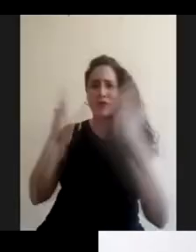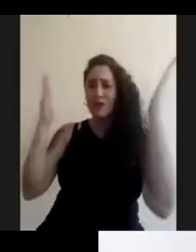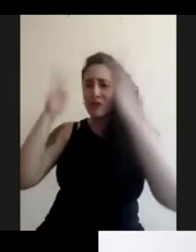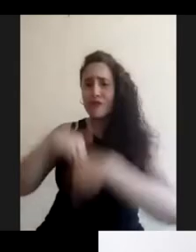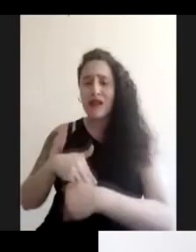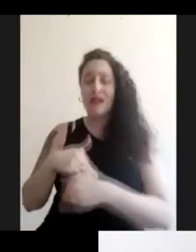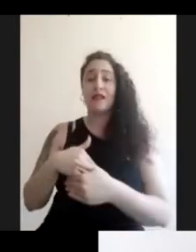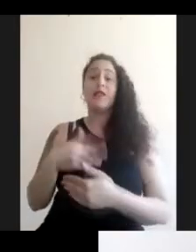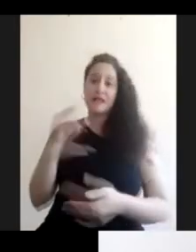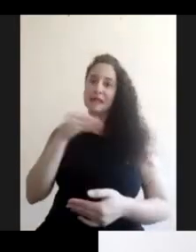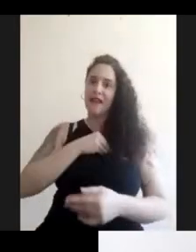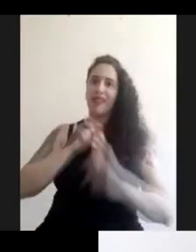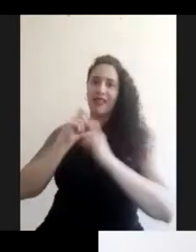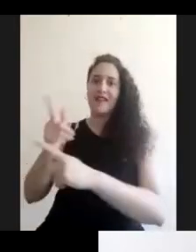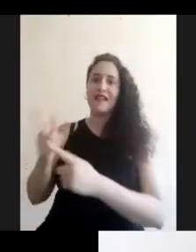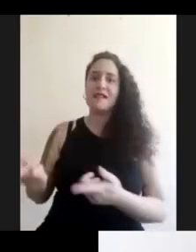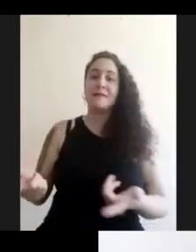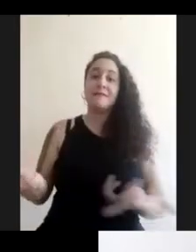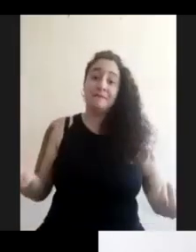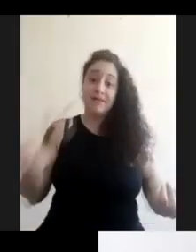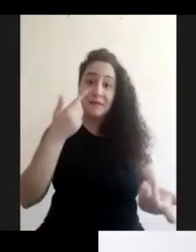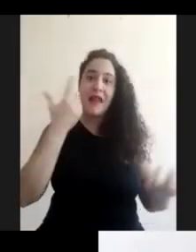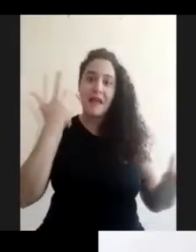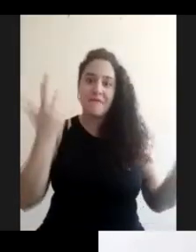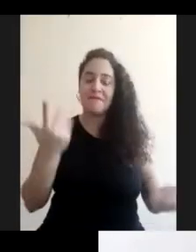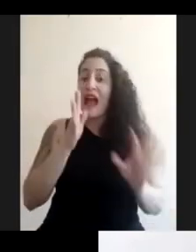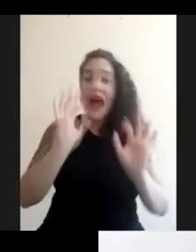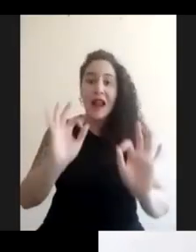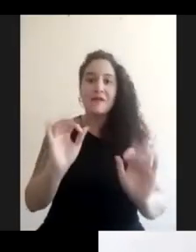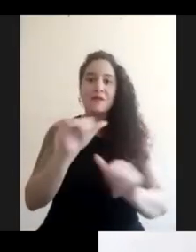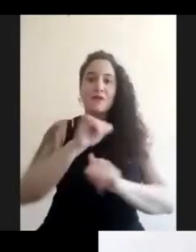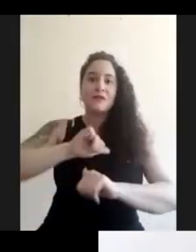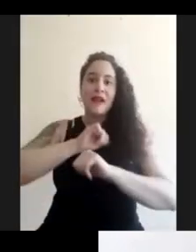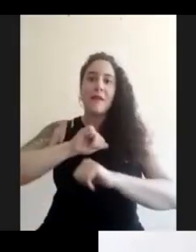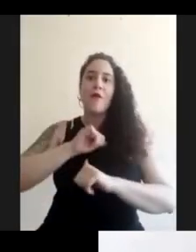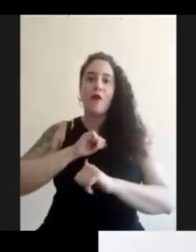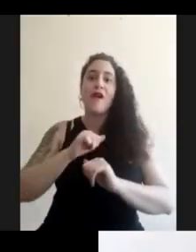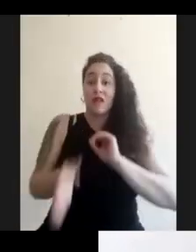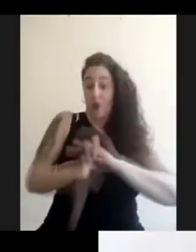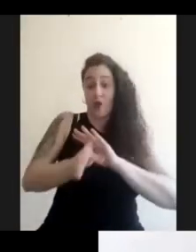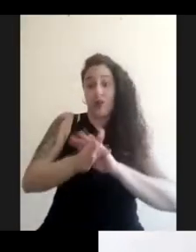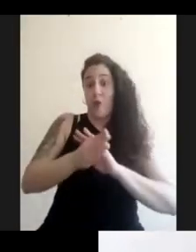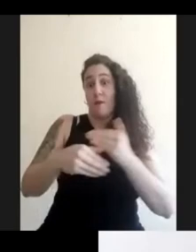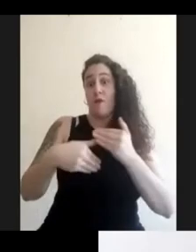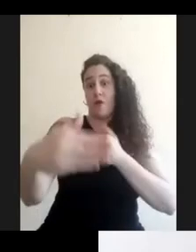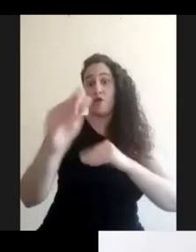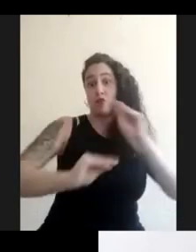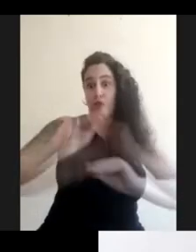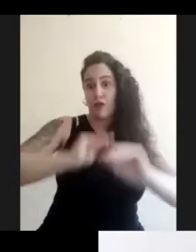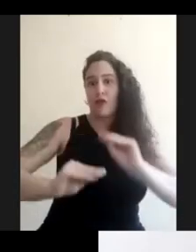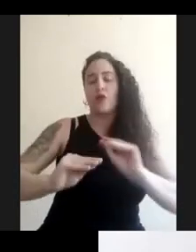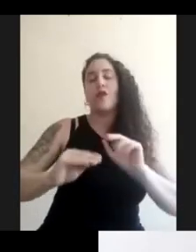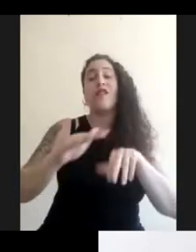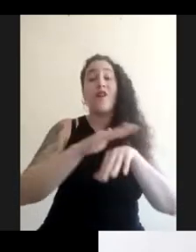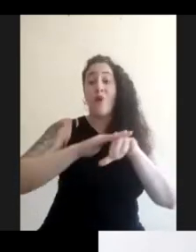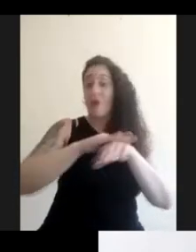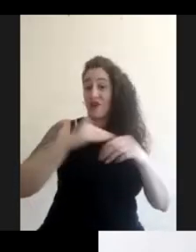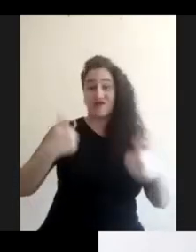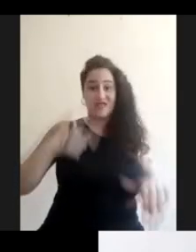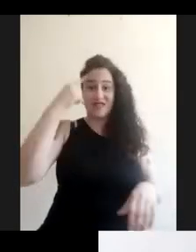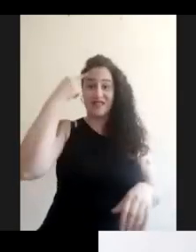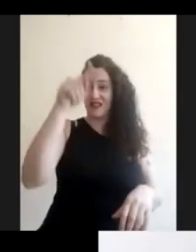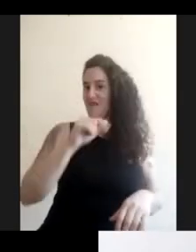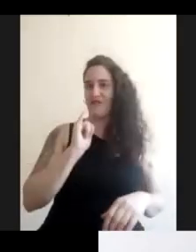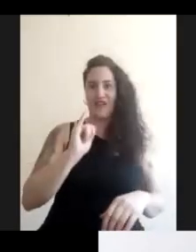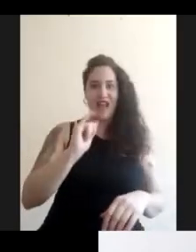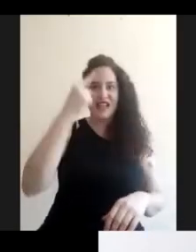que se merecen. Y mira, ahora mismo esperamos que tomen medidas, que el gobierno ya sabe lo que hay,